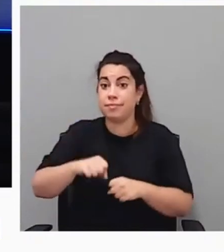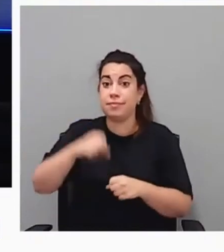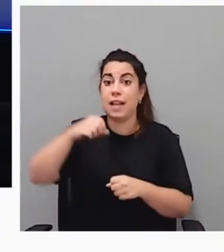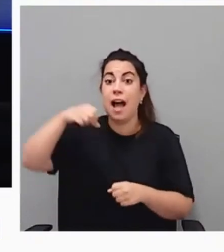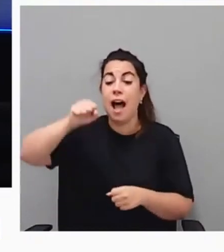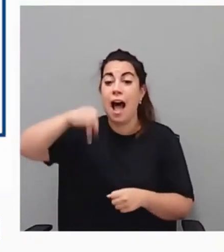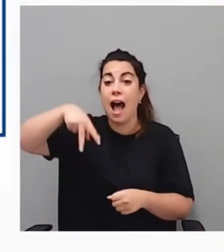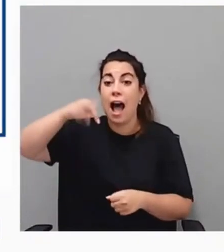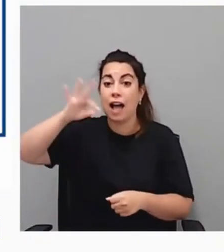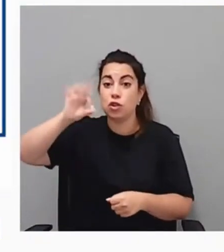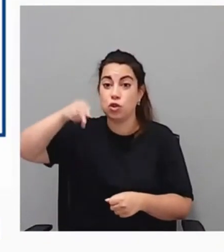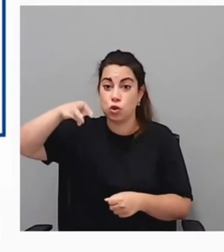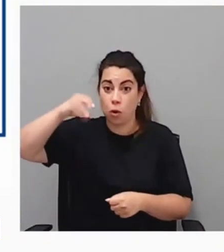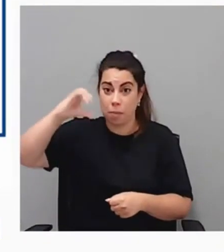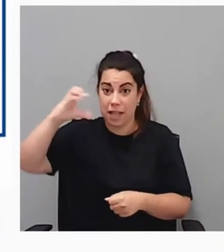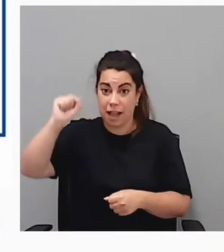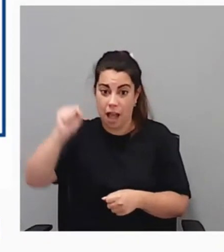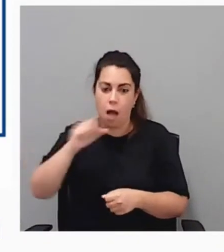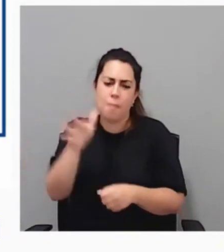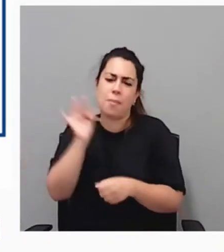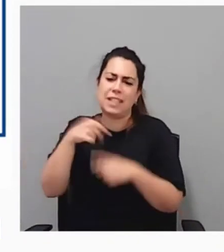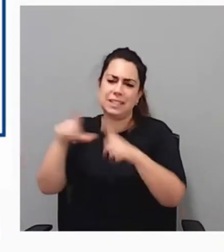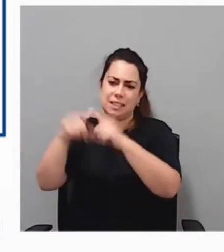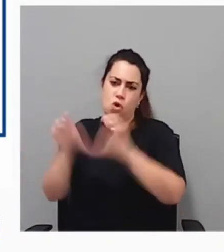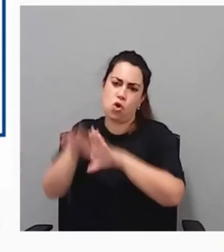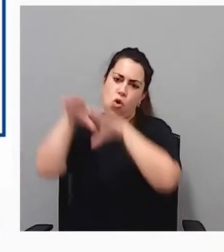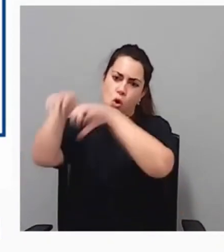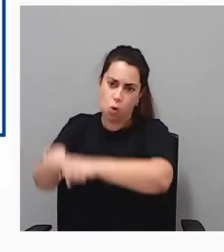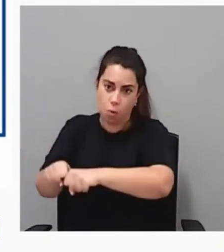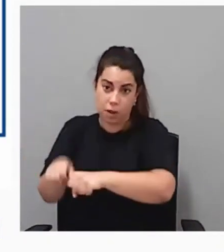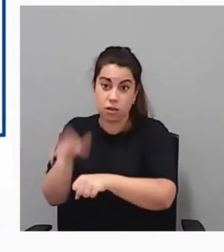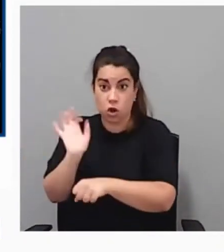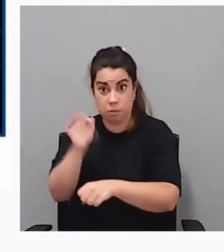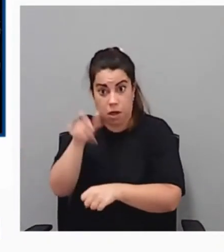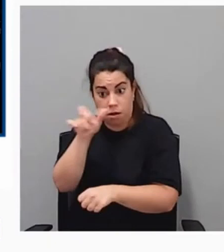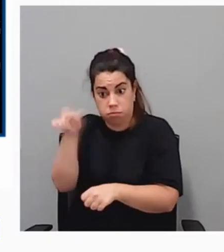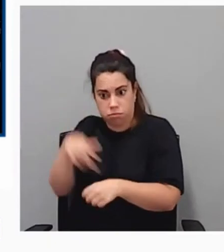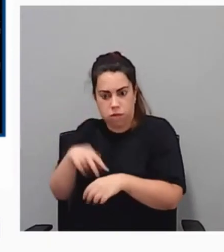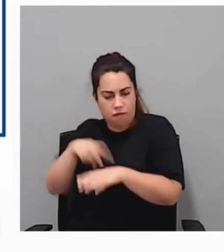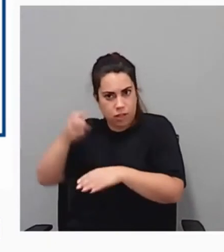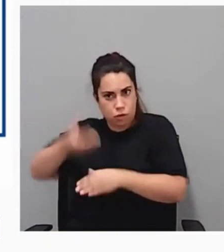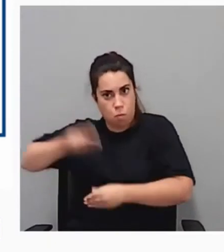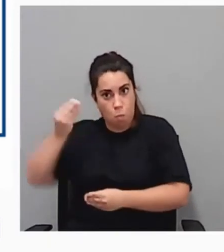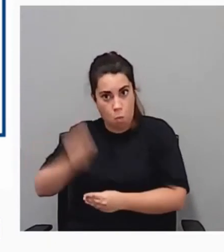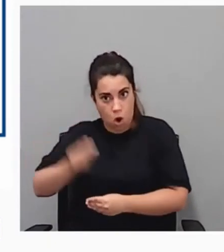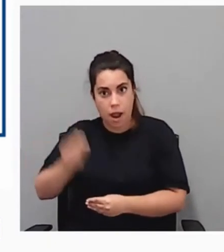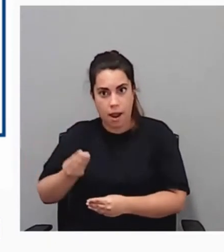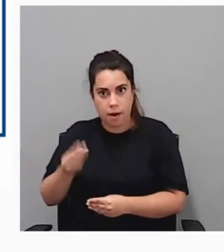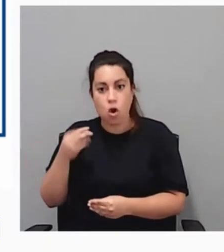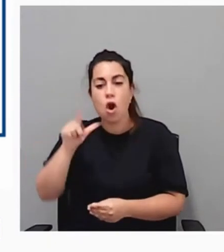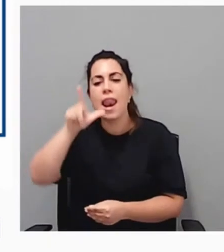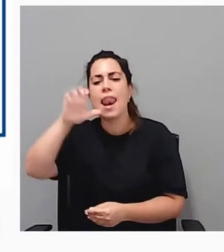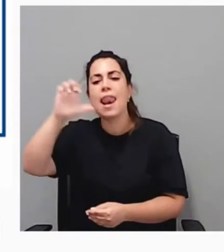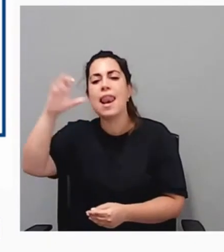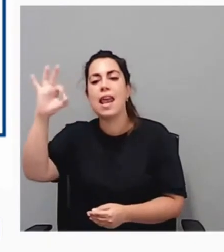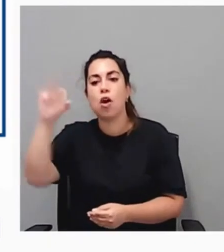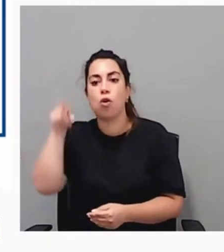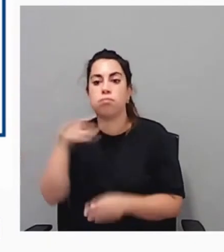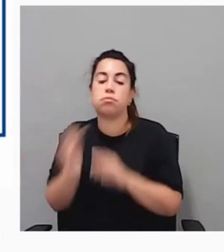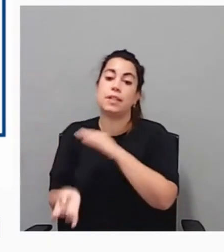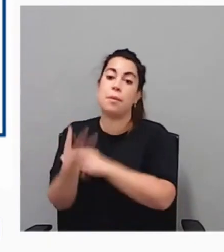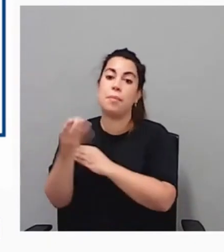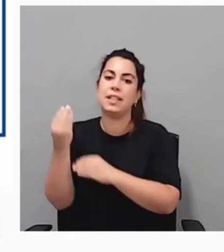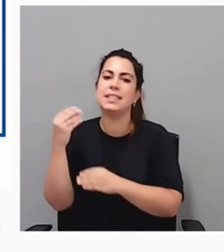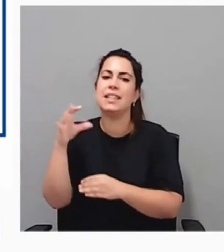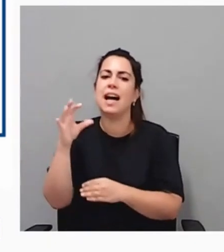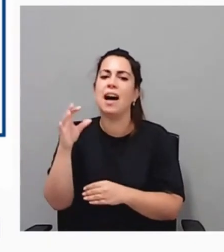Japón, y que los japoneses eran muy listos, eran muy buenos físicos. Leo Esaki descubre o inventa en Sony,